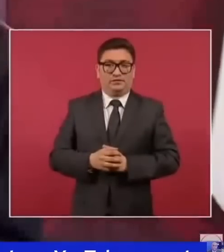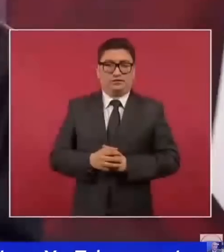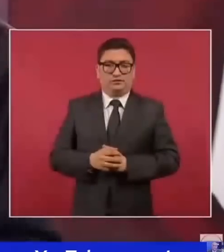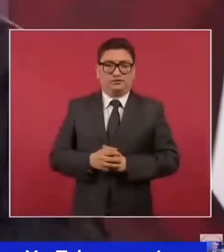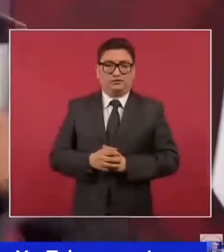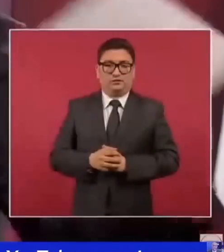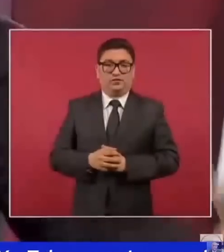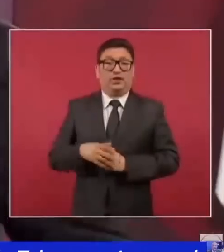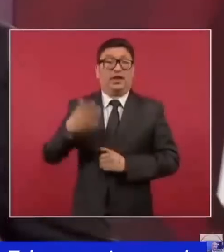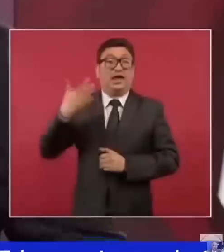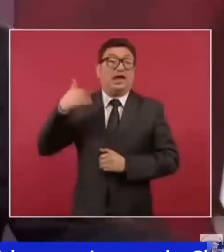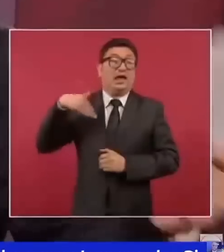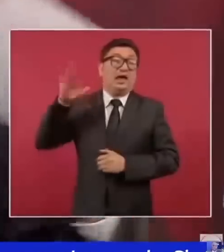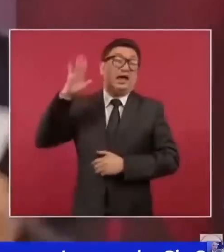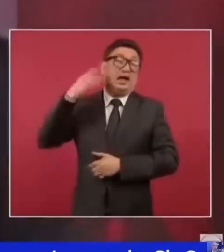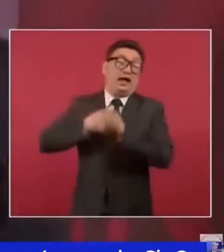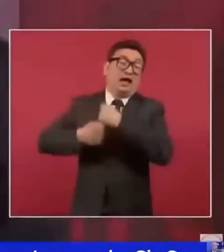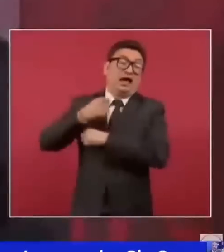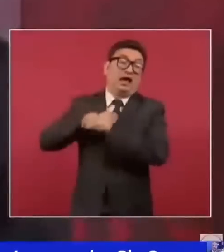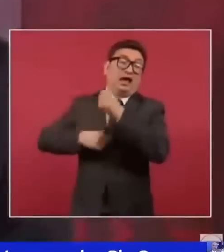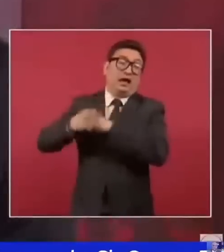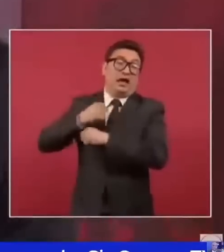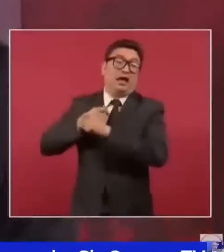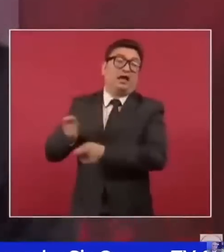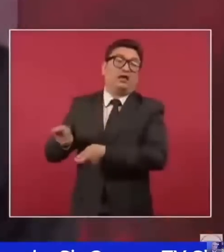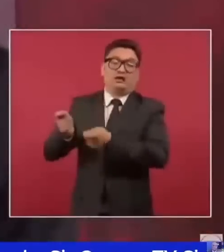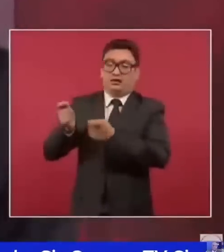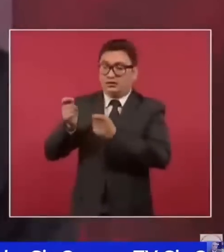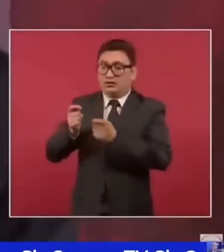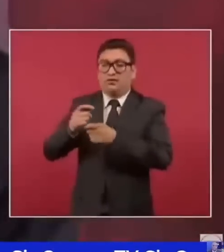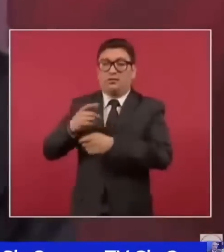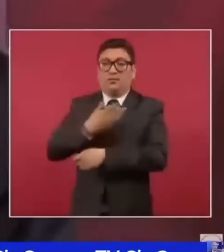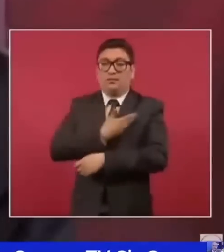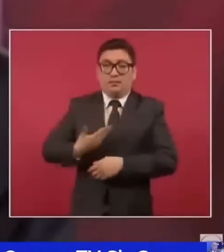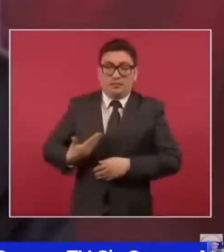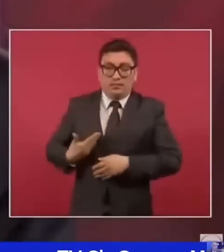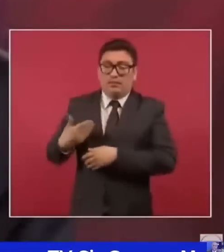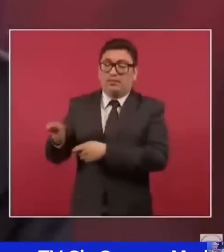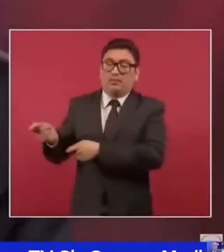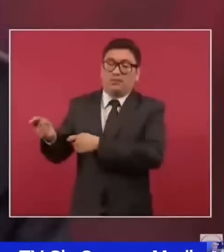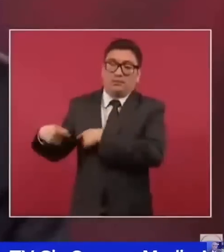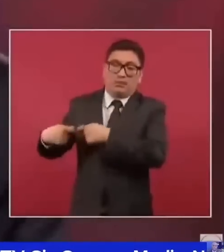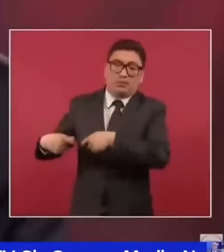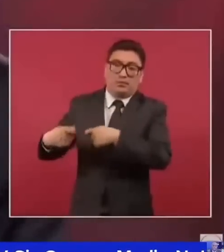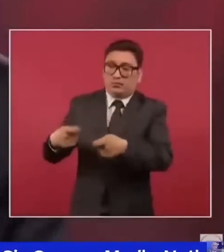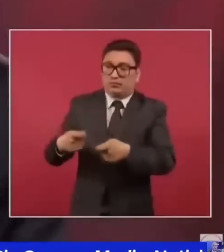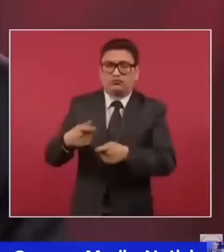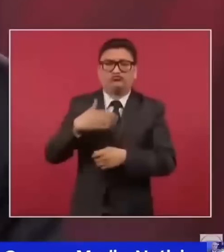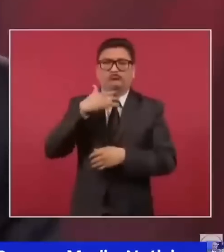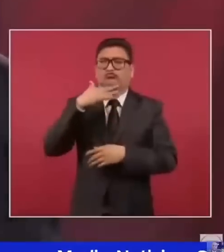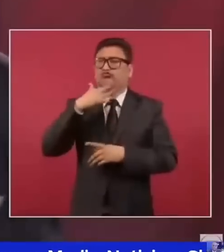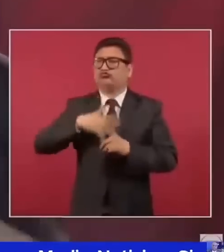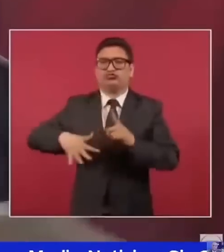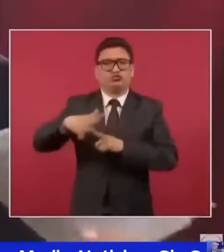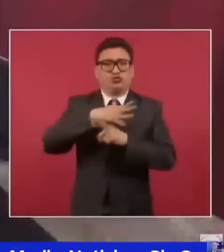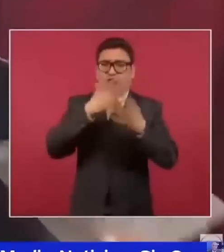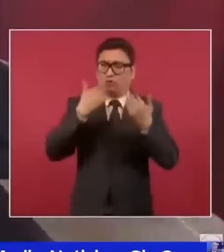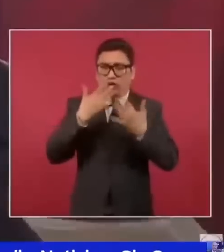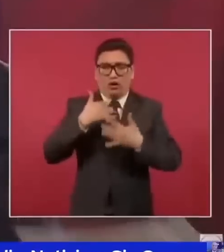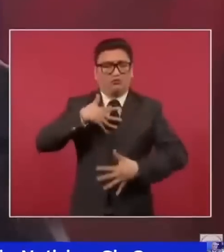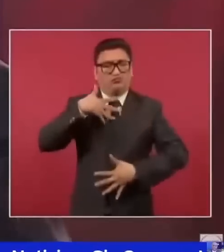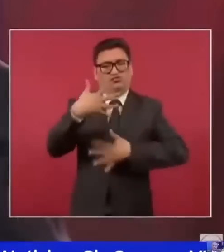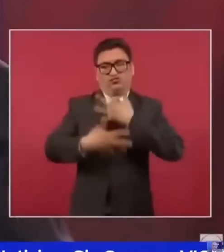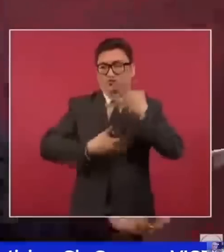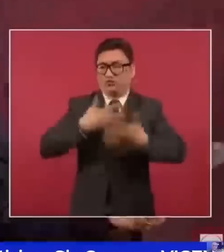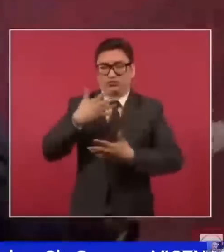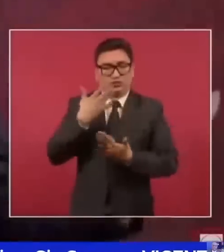contaminación, no había la violencia que hay ahora. habían más